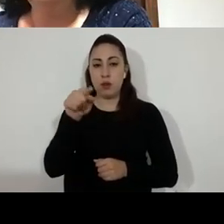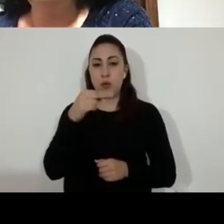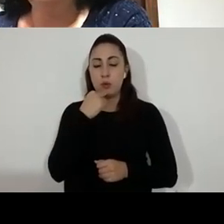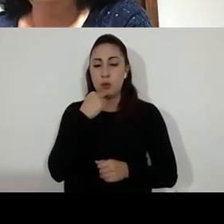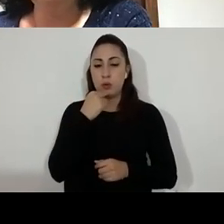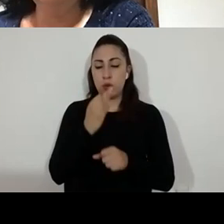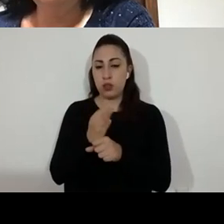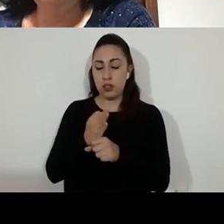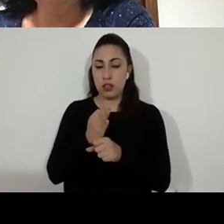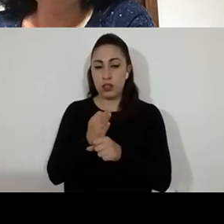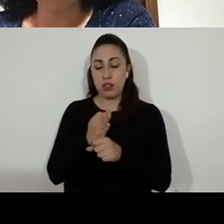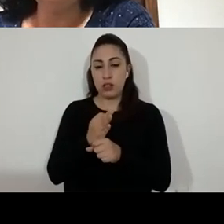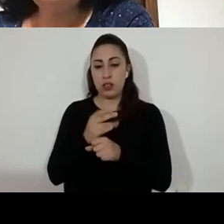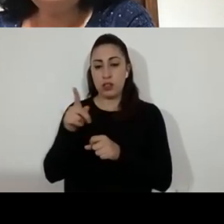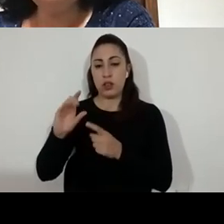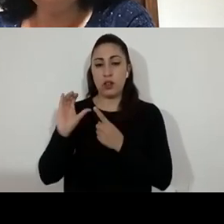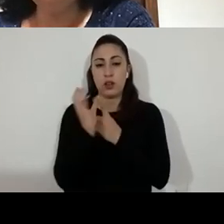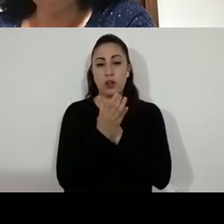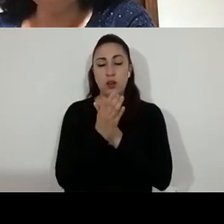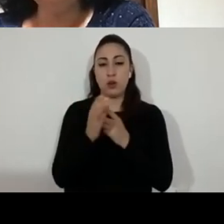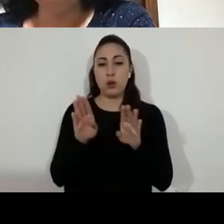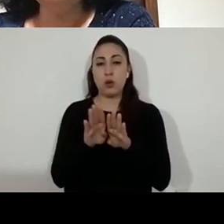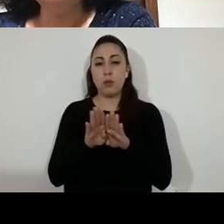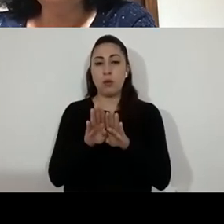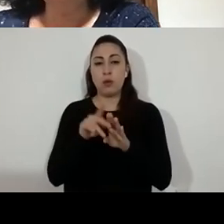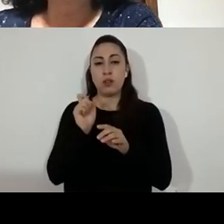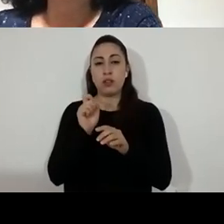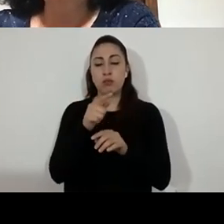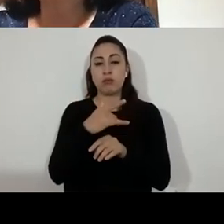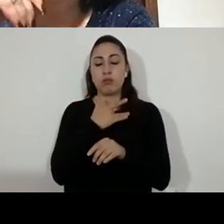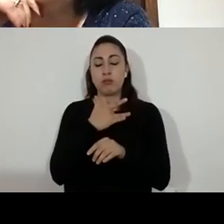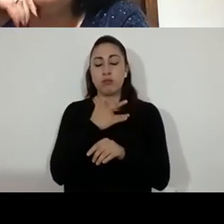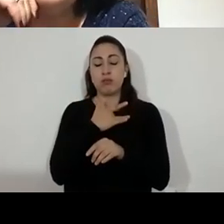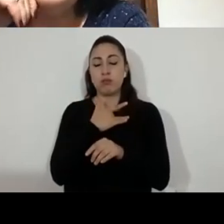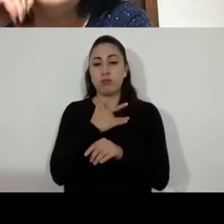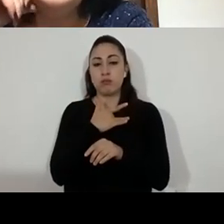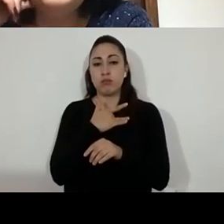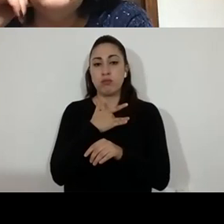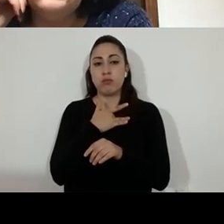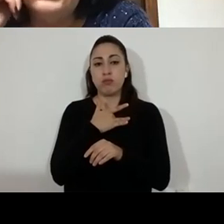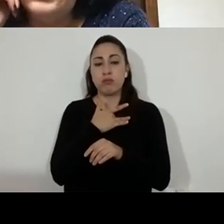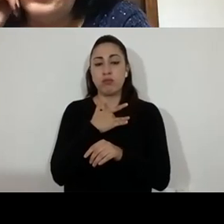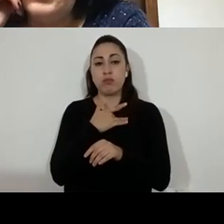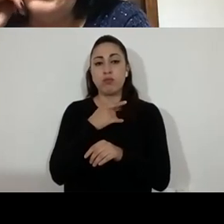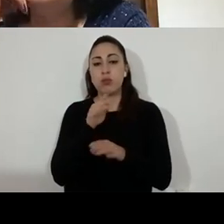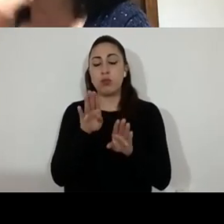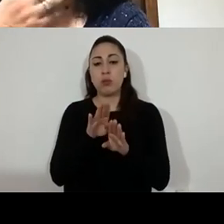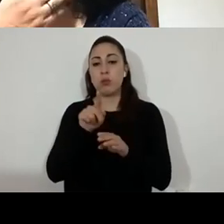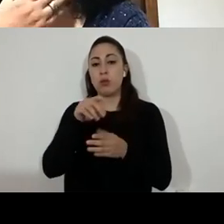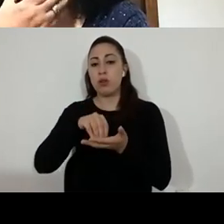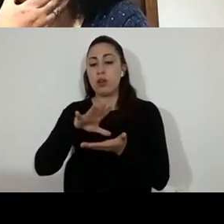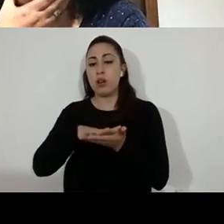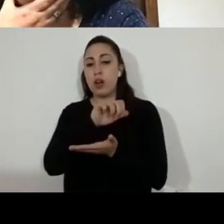comisión como si fuera un asunto personal, no convoca a los integrantes a las